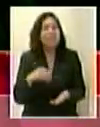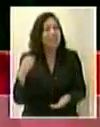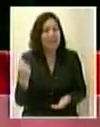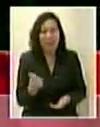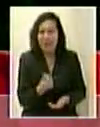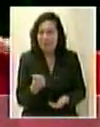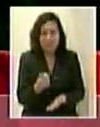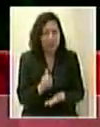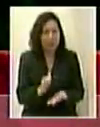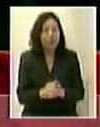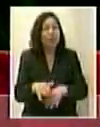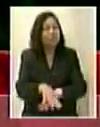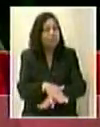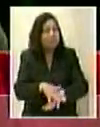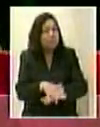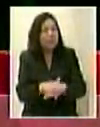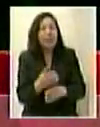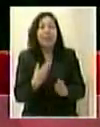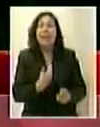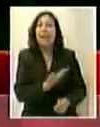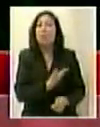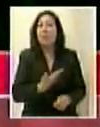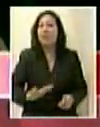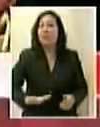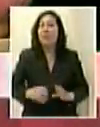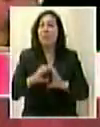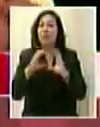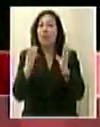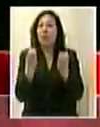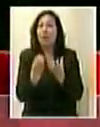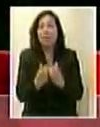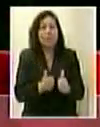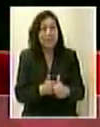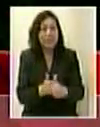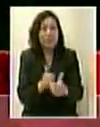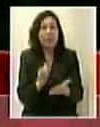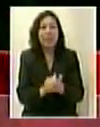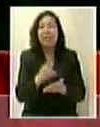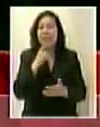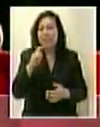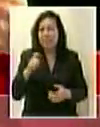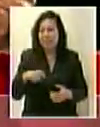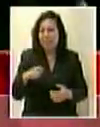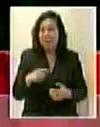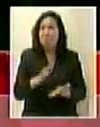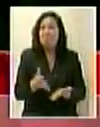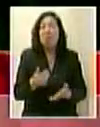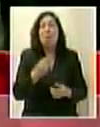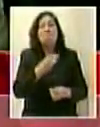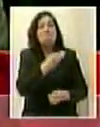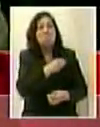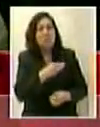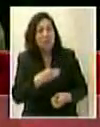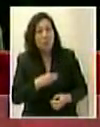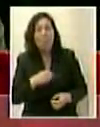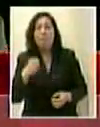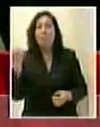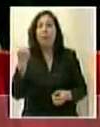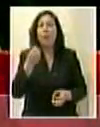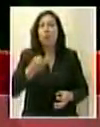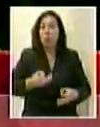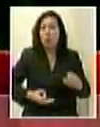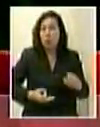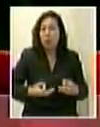inmediatamente tramitado desde la presidencia del Congreso y será el seguimiento que se le tiene que hacer. Sea ministerio, sea poder judicial,